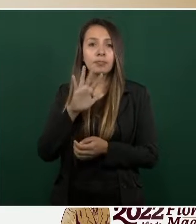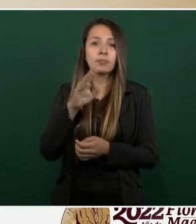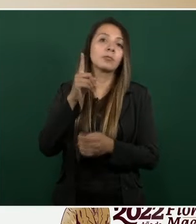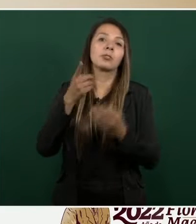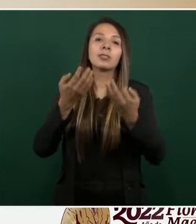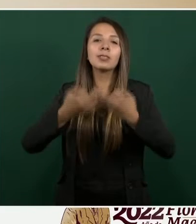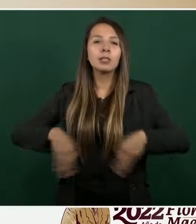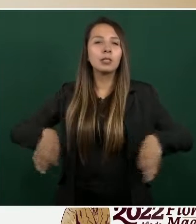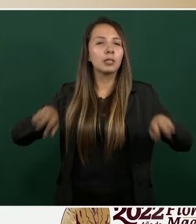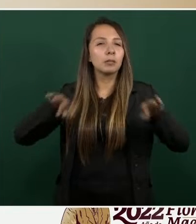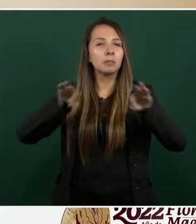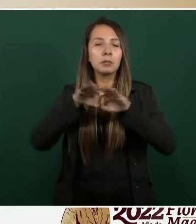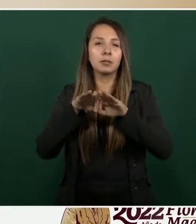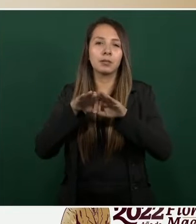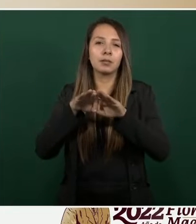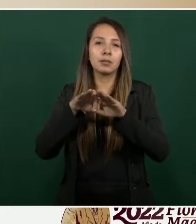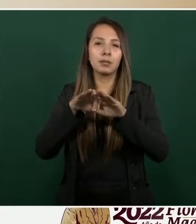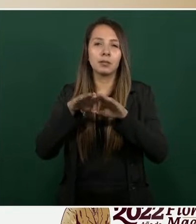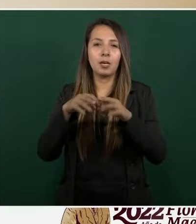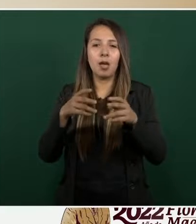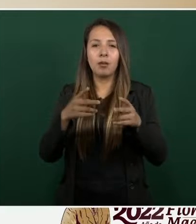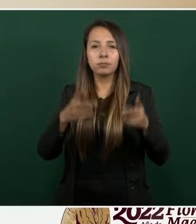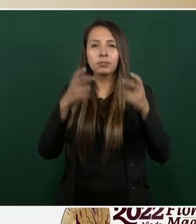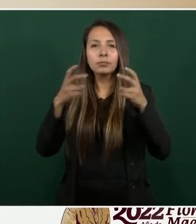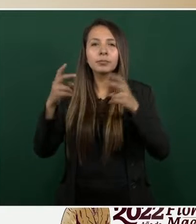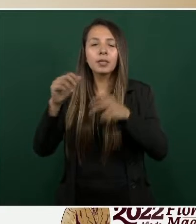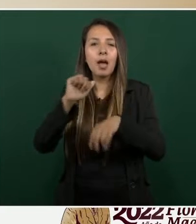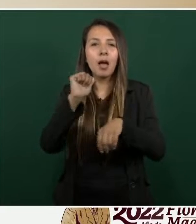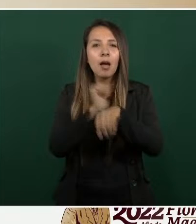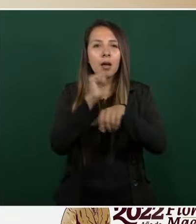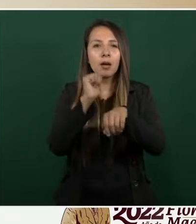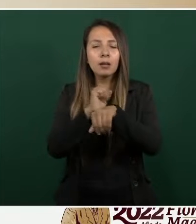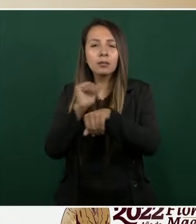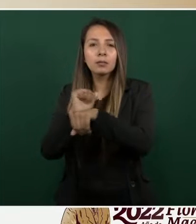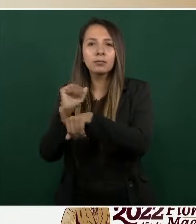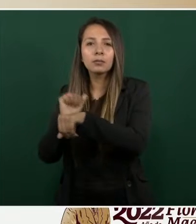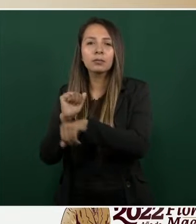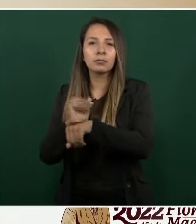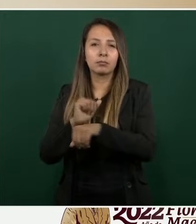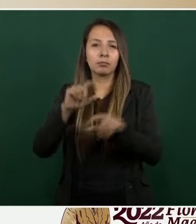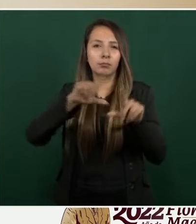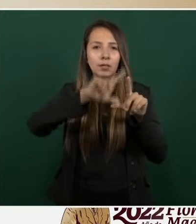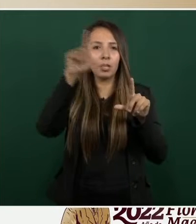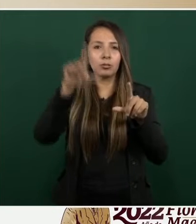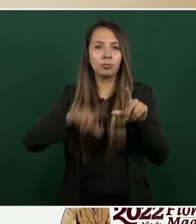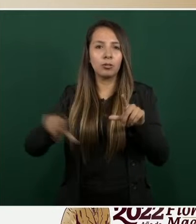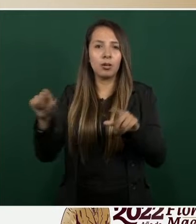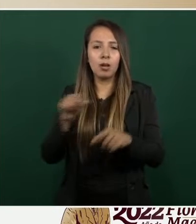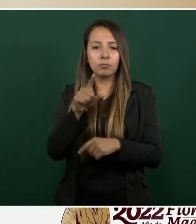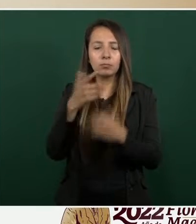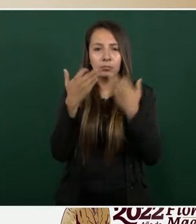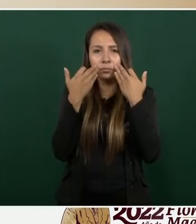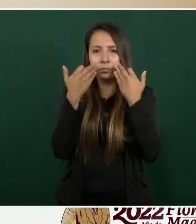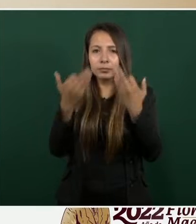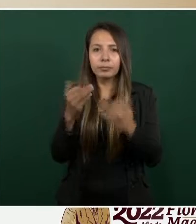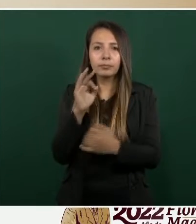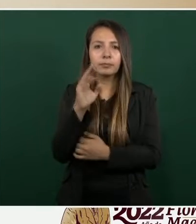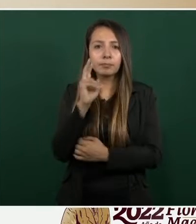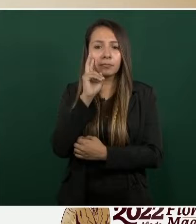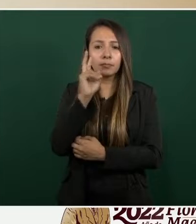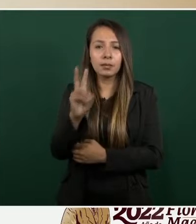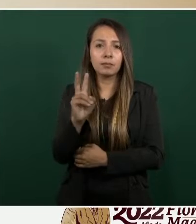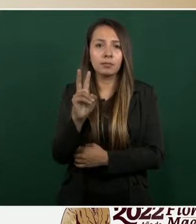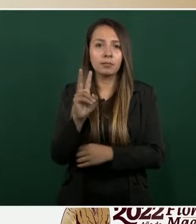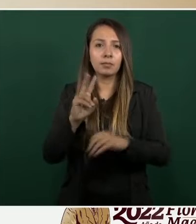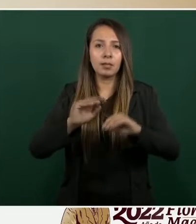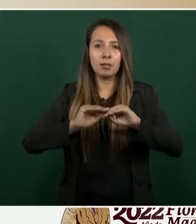la disminución en el robo de vehículos a nivel nacional. Aquí se ve cómo claramente